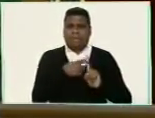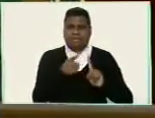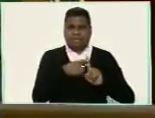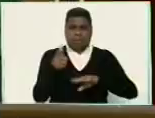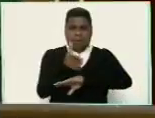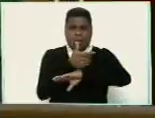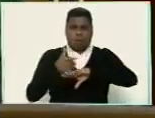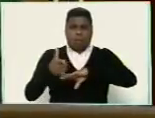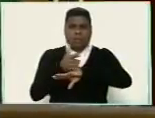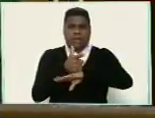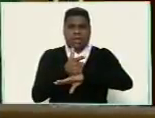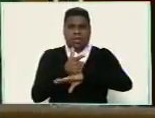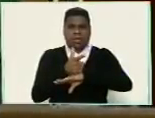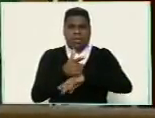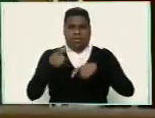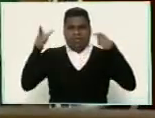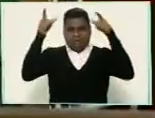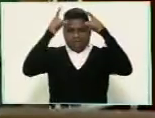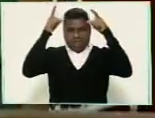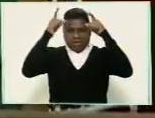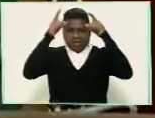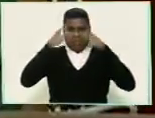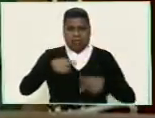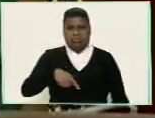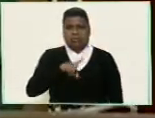estado Falcón, Víctor Clark.